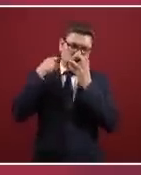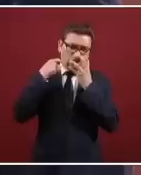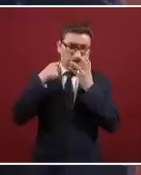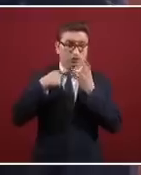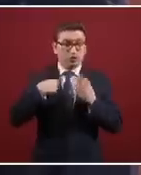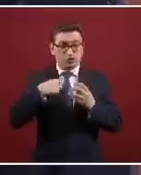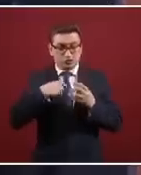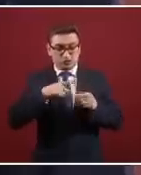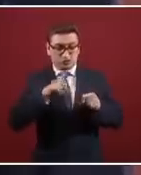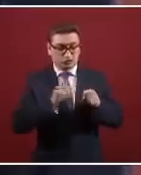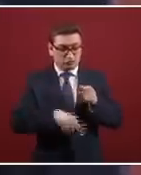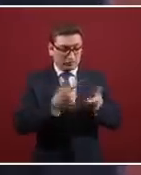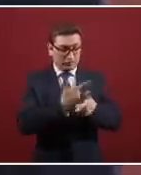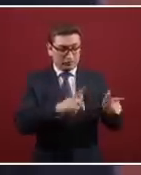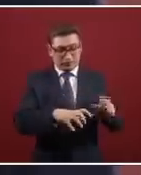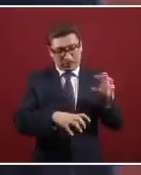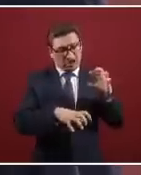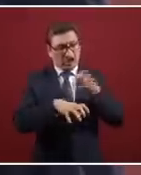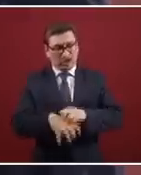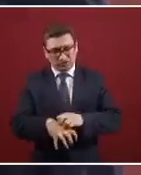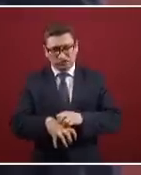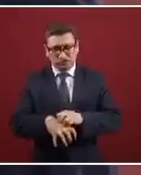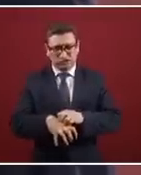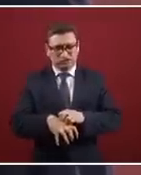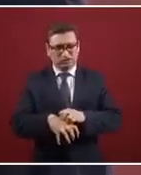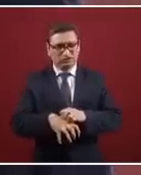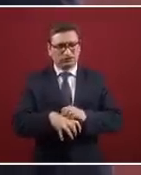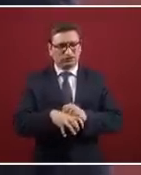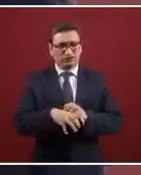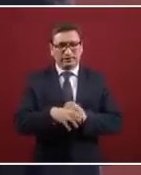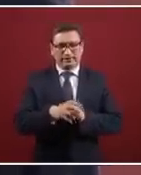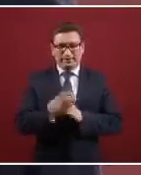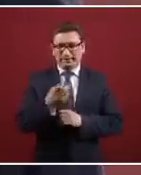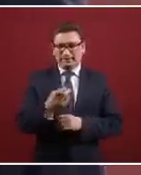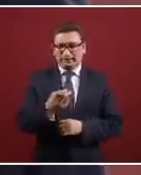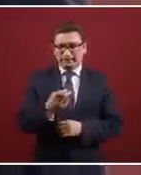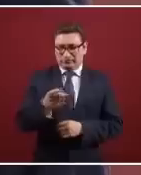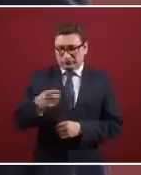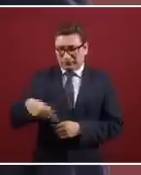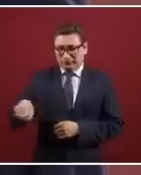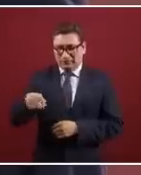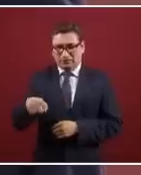Eso no se lo perdonaron nunca.